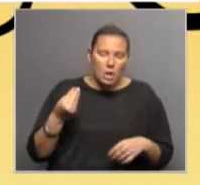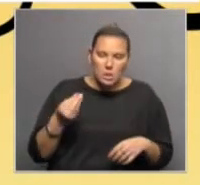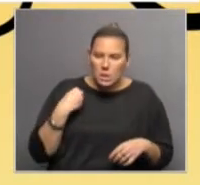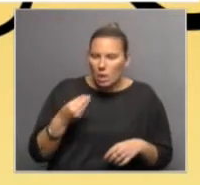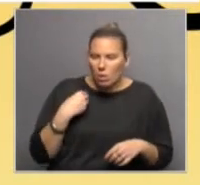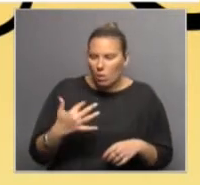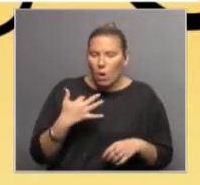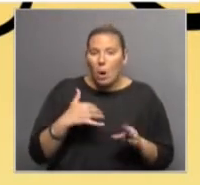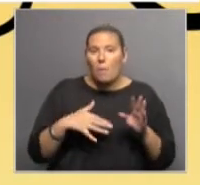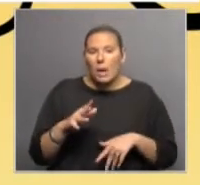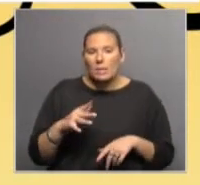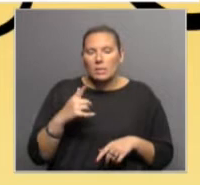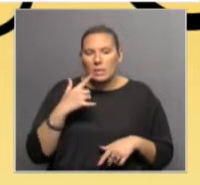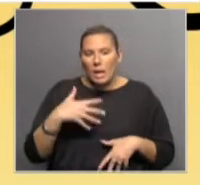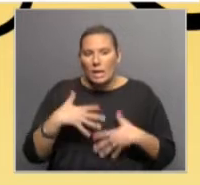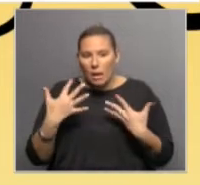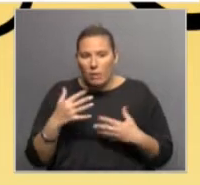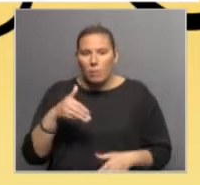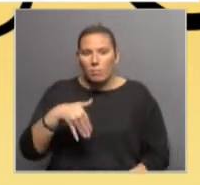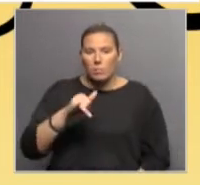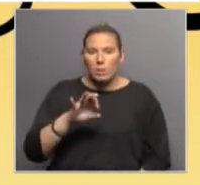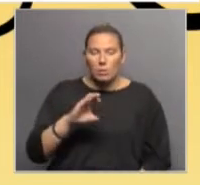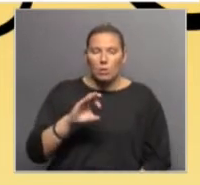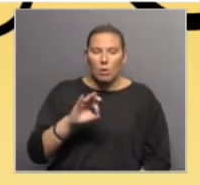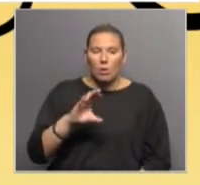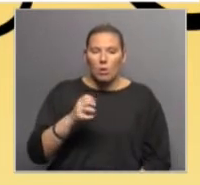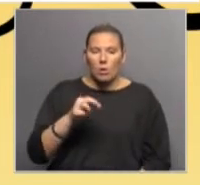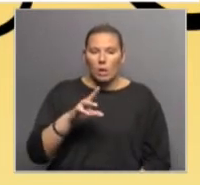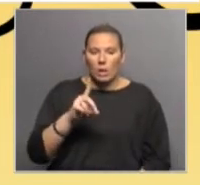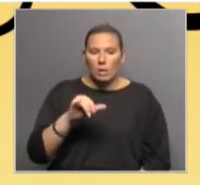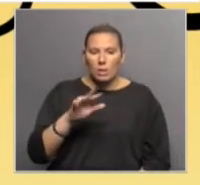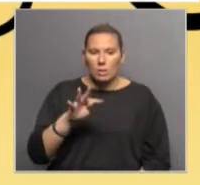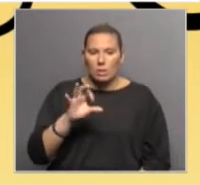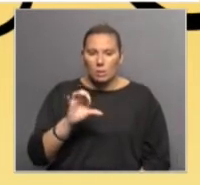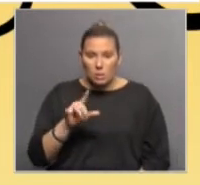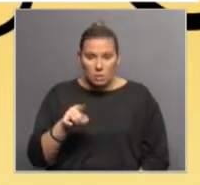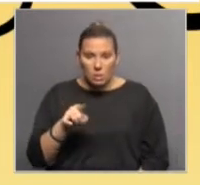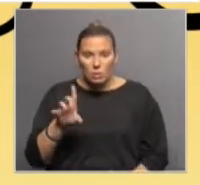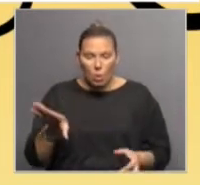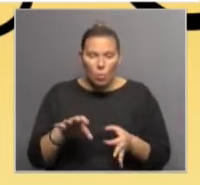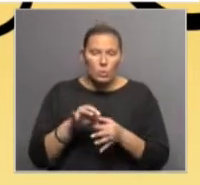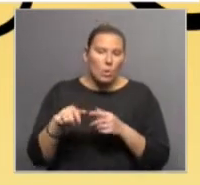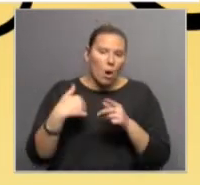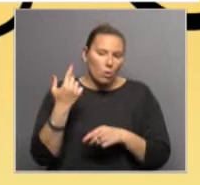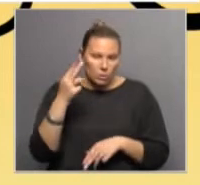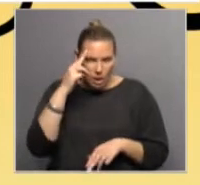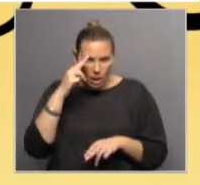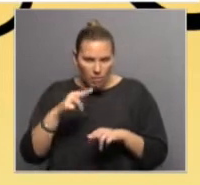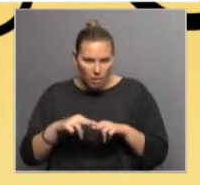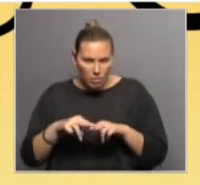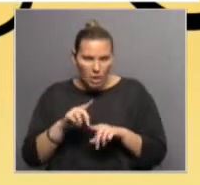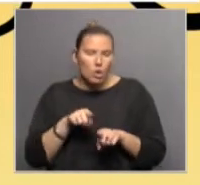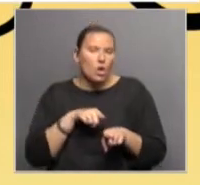hasta cuestiones más severas como la miocarditis, que en realidad está asociada a otro trastorno que, si bien no es